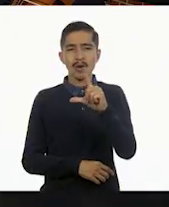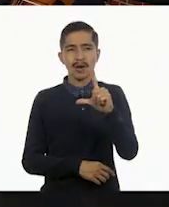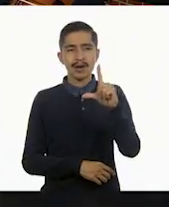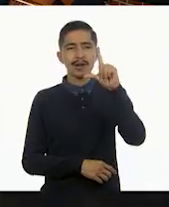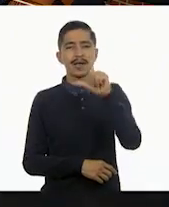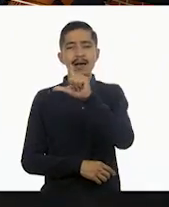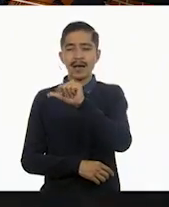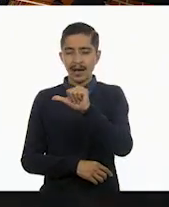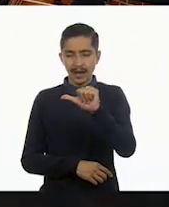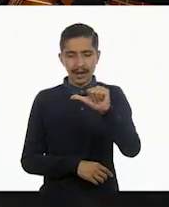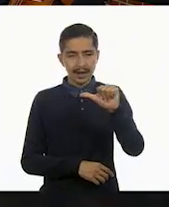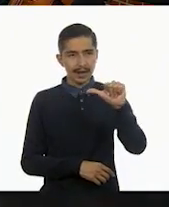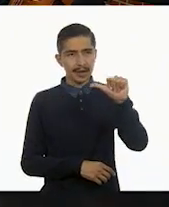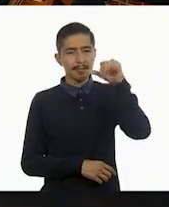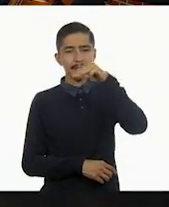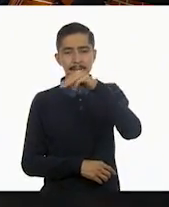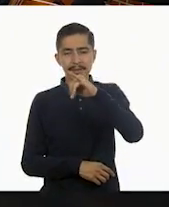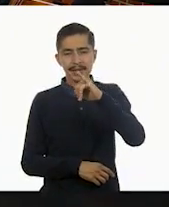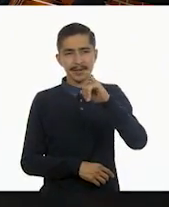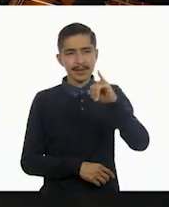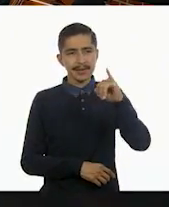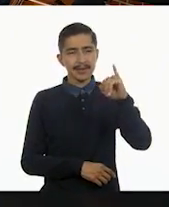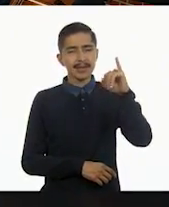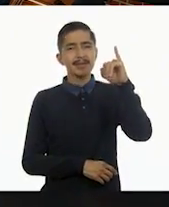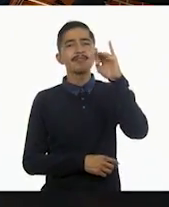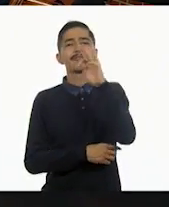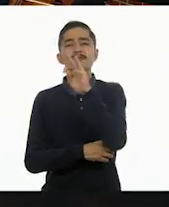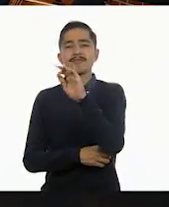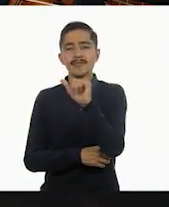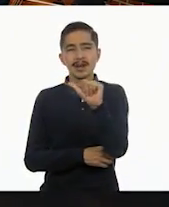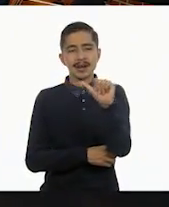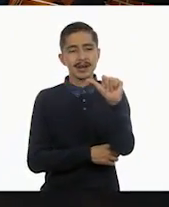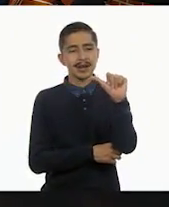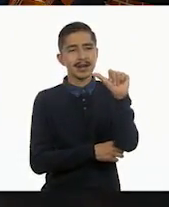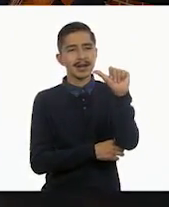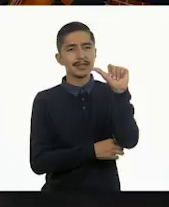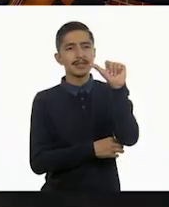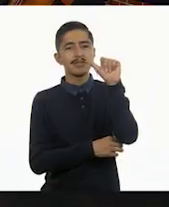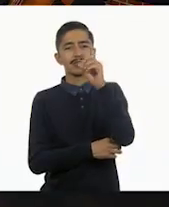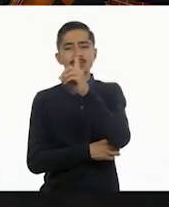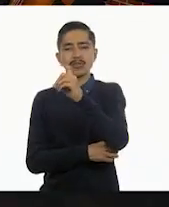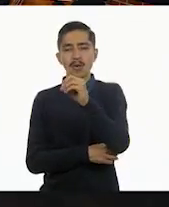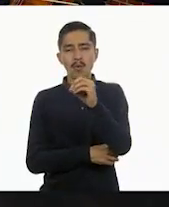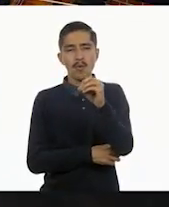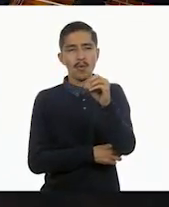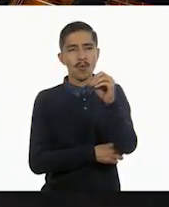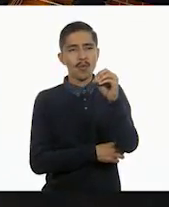sol, la, mi, fa.